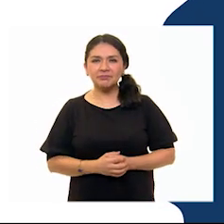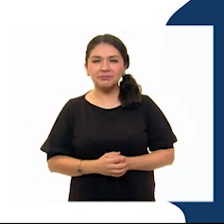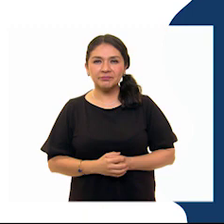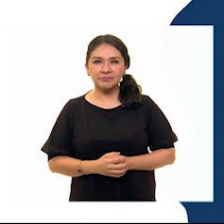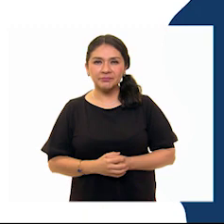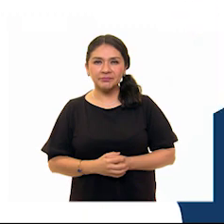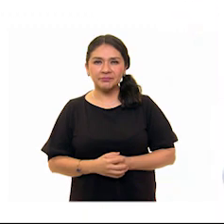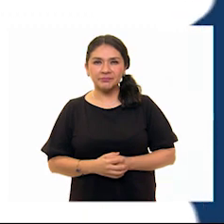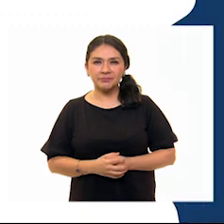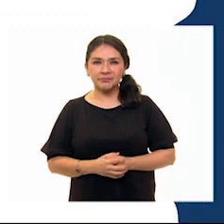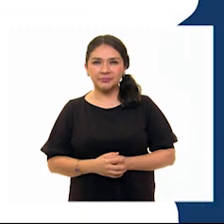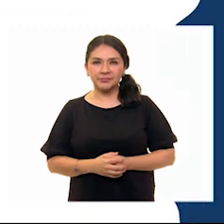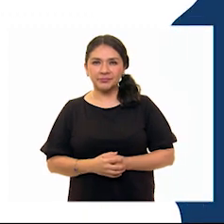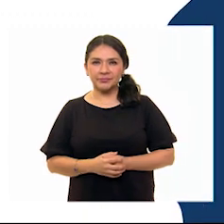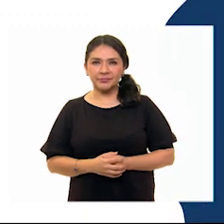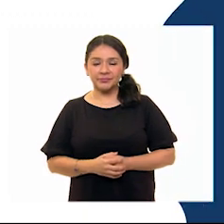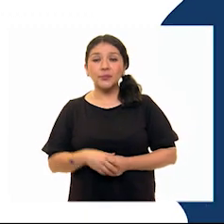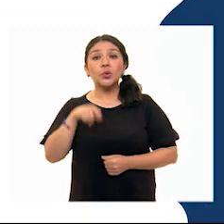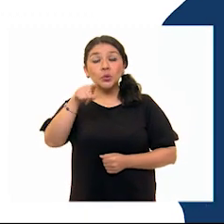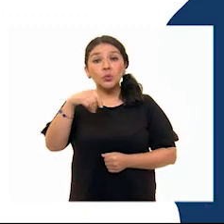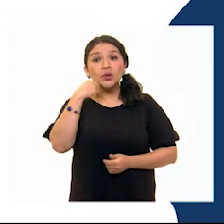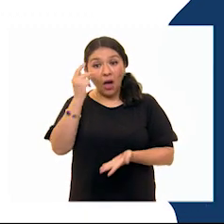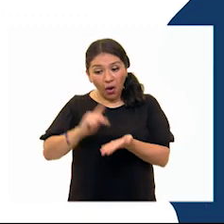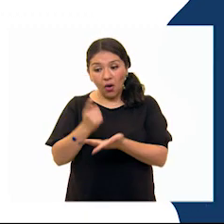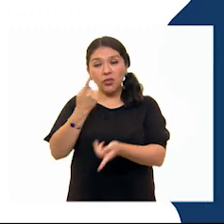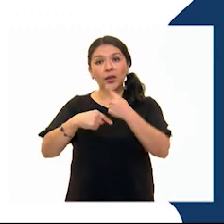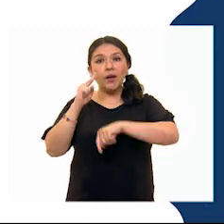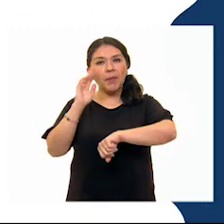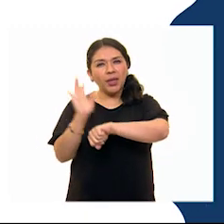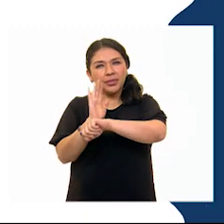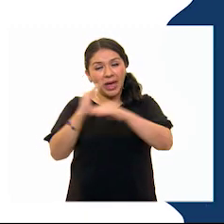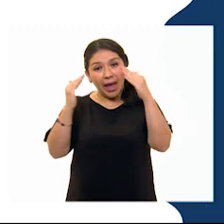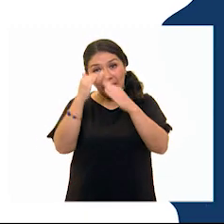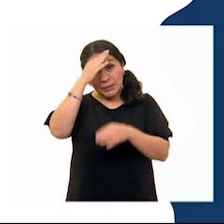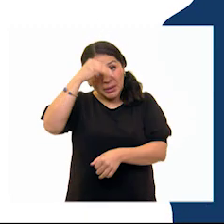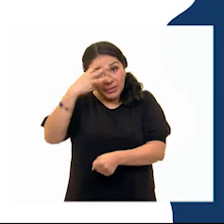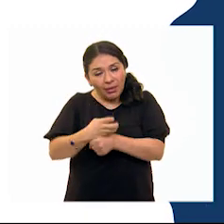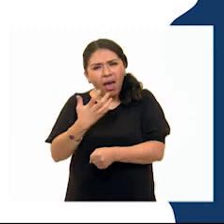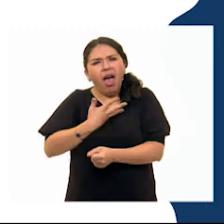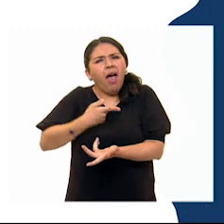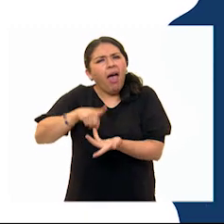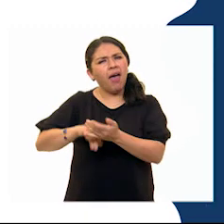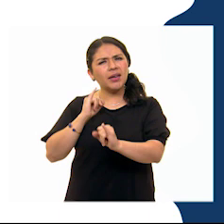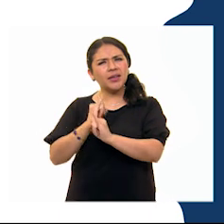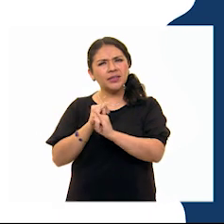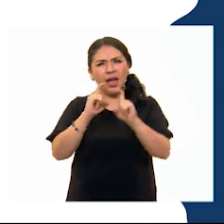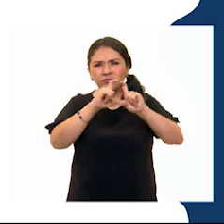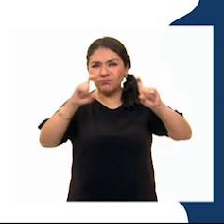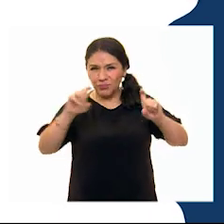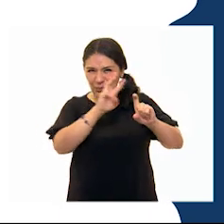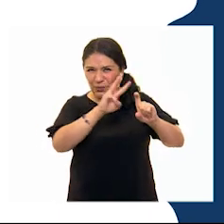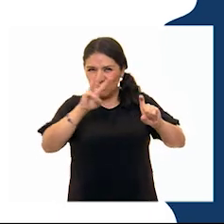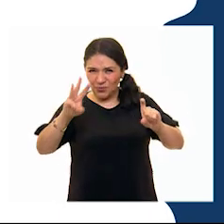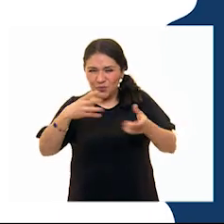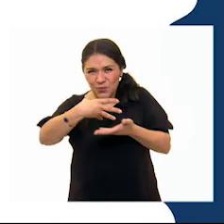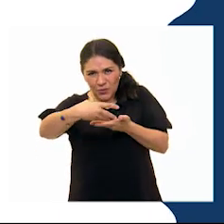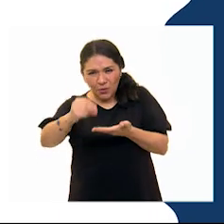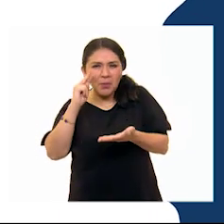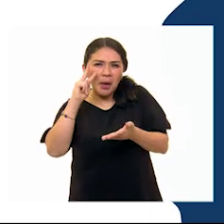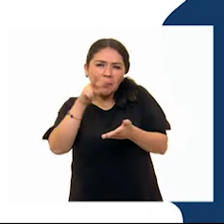conalitec.sep.gob.mx. Si quieres volver a ver los programas de Aprende en Casa, los puedes encontrar en la siguiente liga.